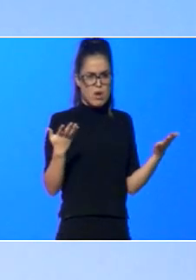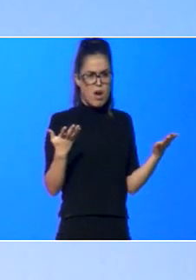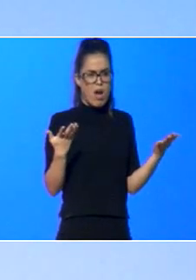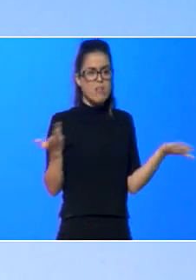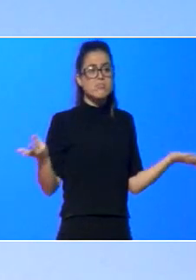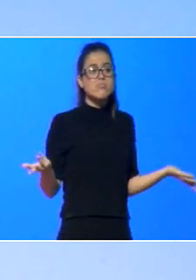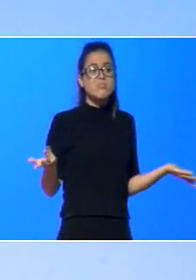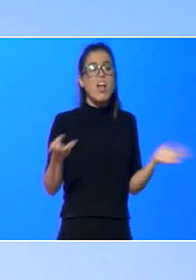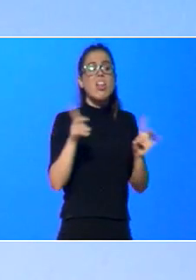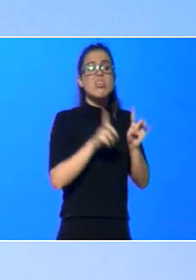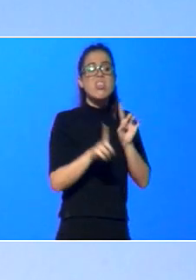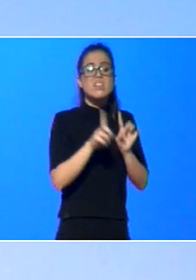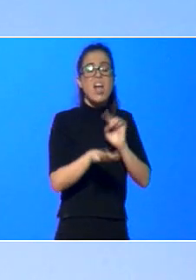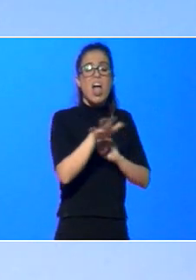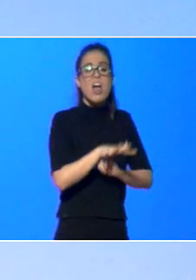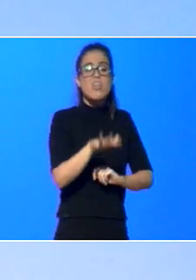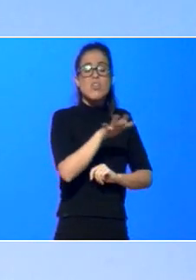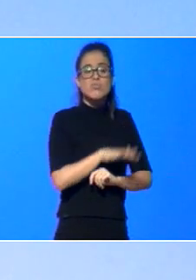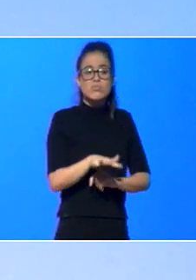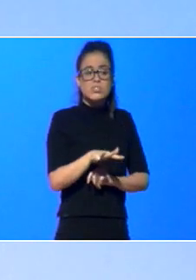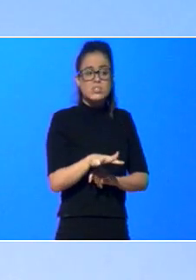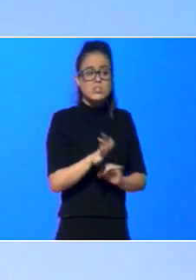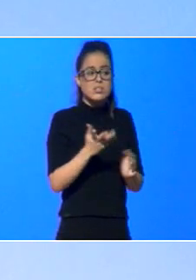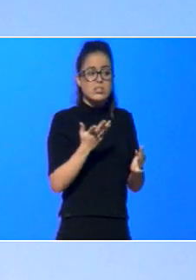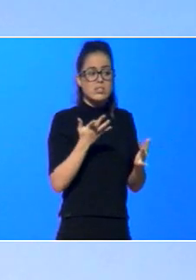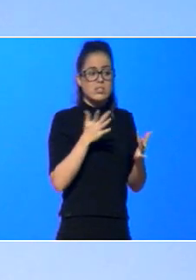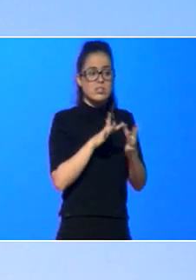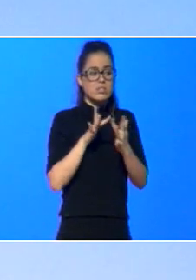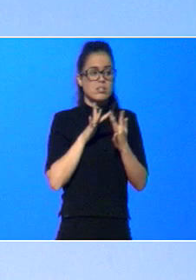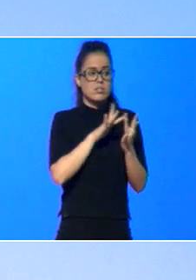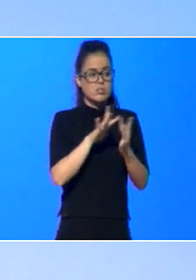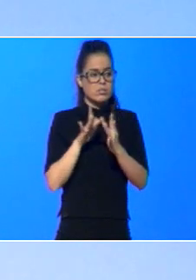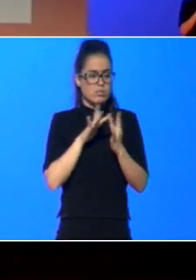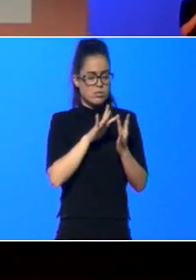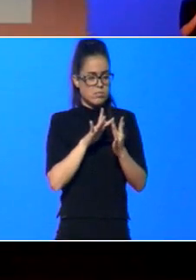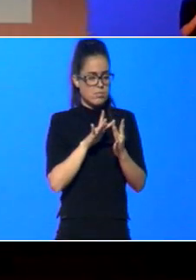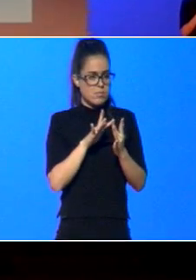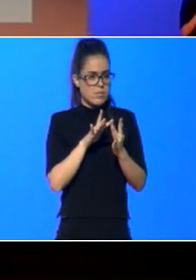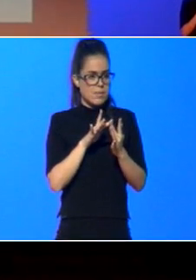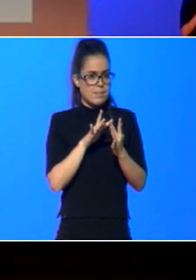no la integración lo que hace es un discurso muy en términos de igualdad